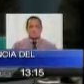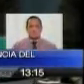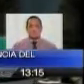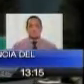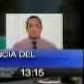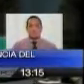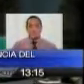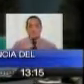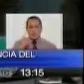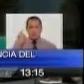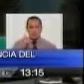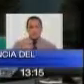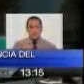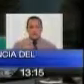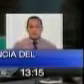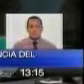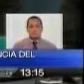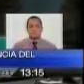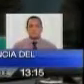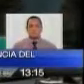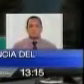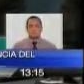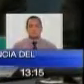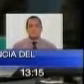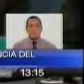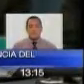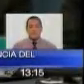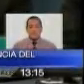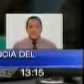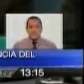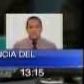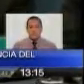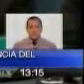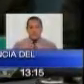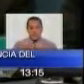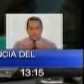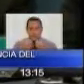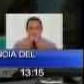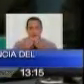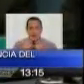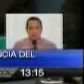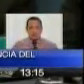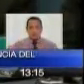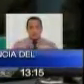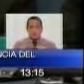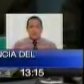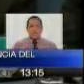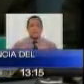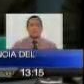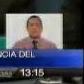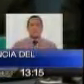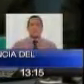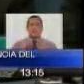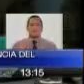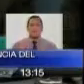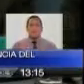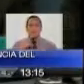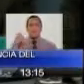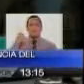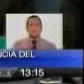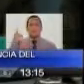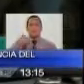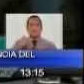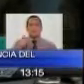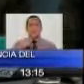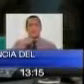la vamos a denunciar, por supuesto, y queremos señalarles a ustedes que es muy fácil hacer denuncias tirando